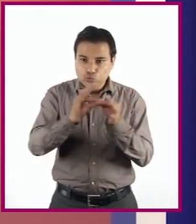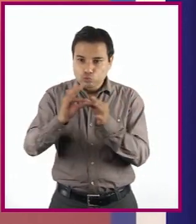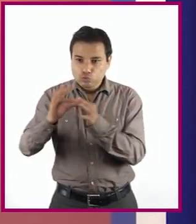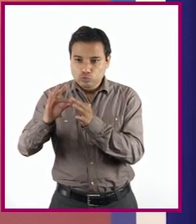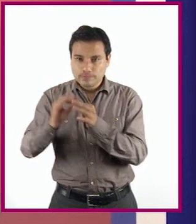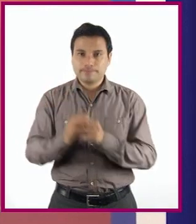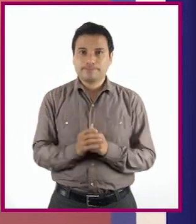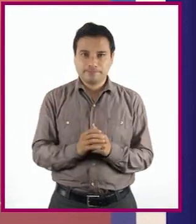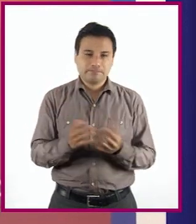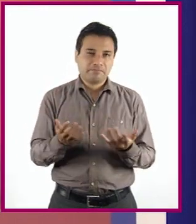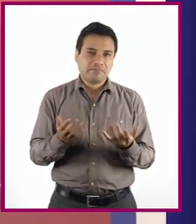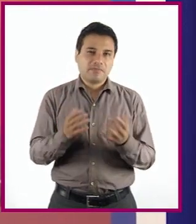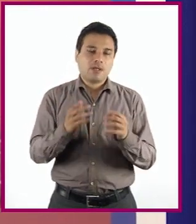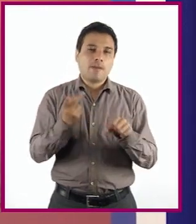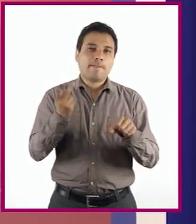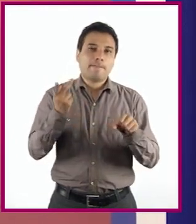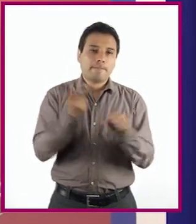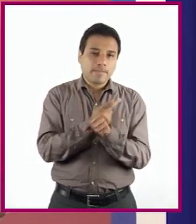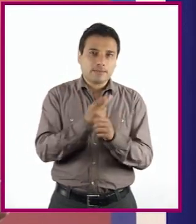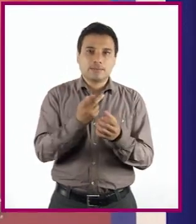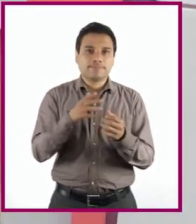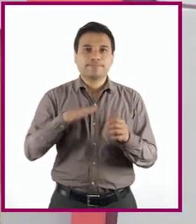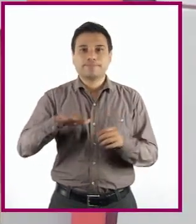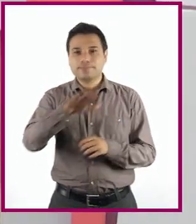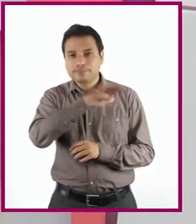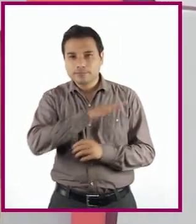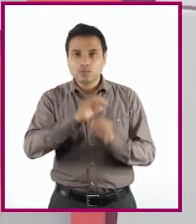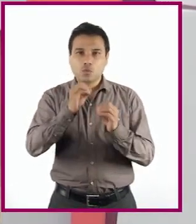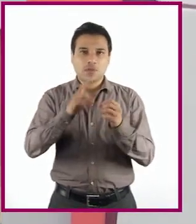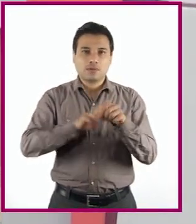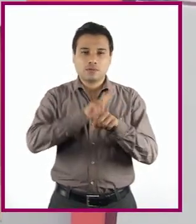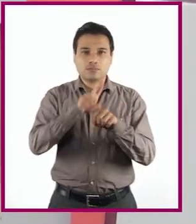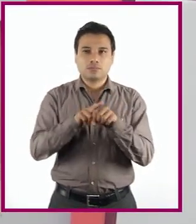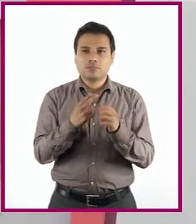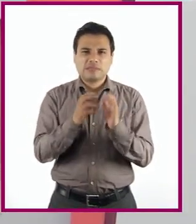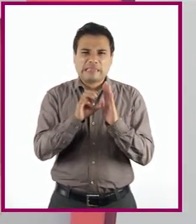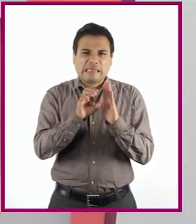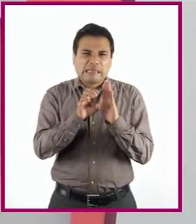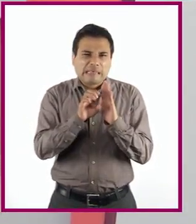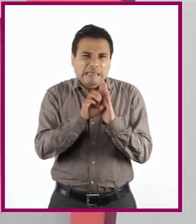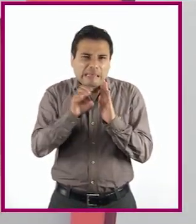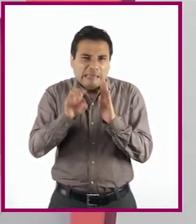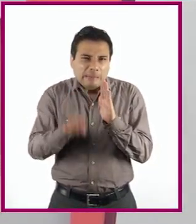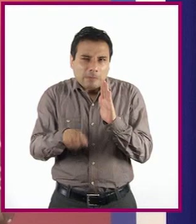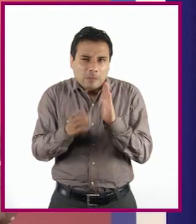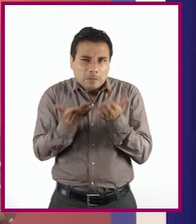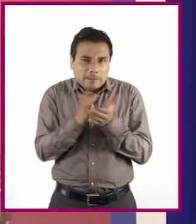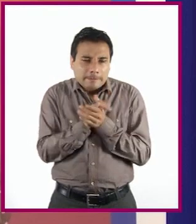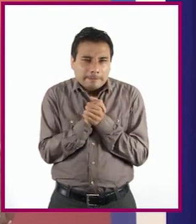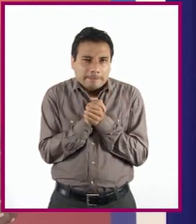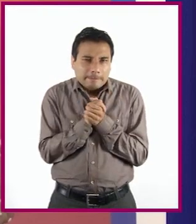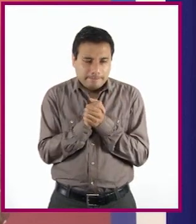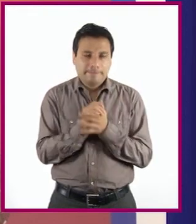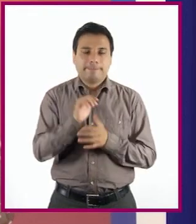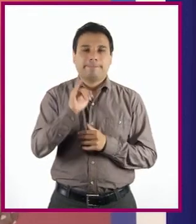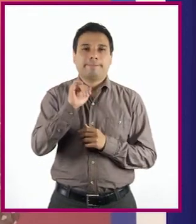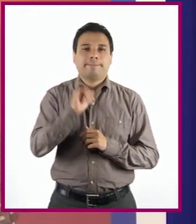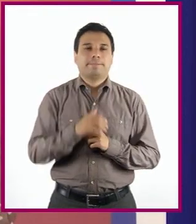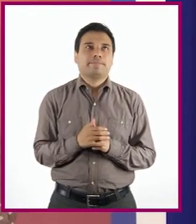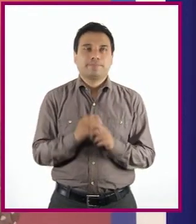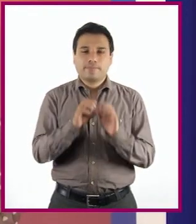de fenómenos sociales o naturales. ¿Nos podría dar un ejemplo de esto, profesora? Claro.